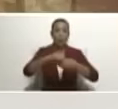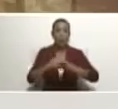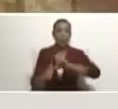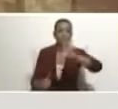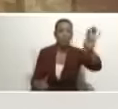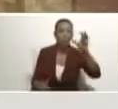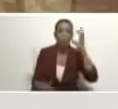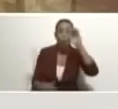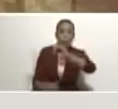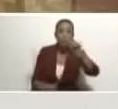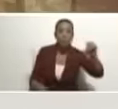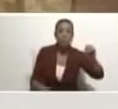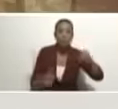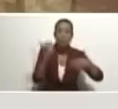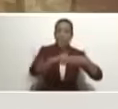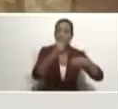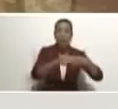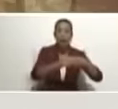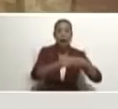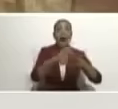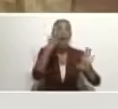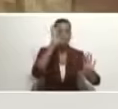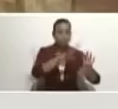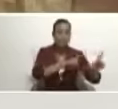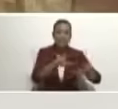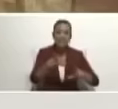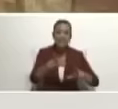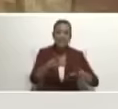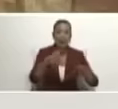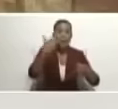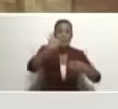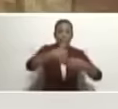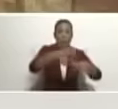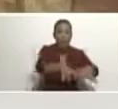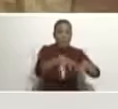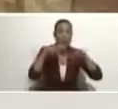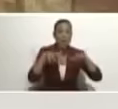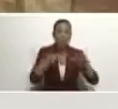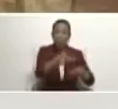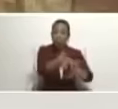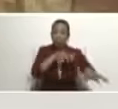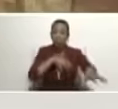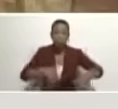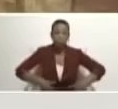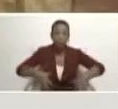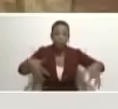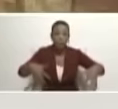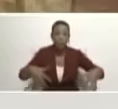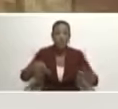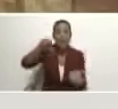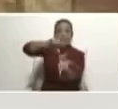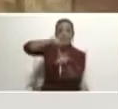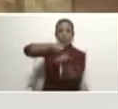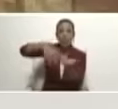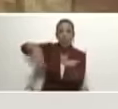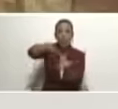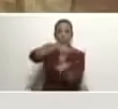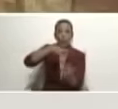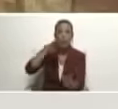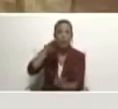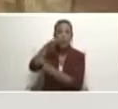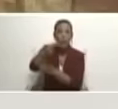Maracaibo, ya comprobado en el lago de Maracaibo las grandes reservas de petróleo. El central, para